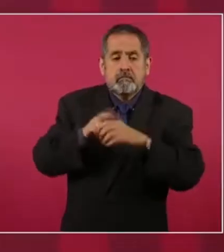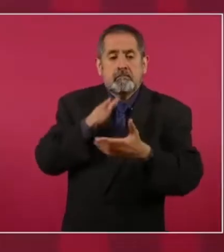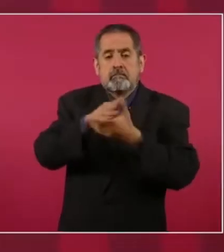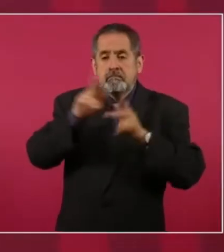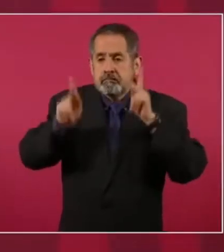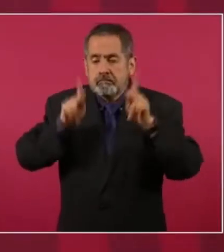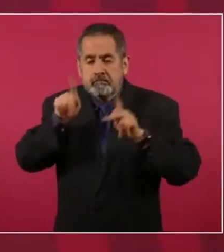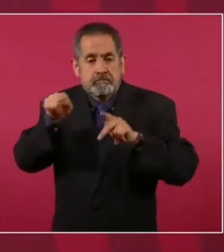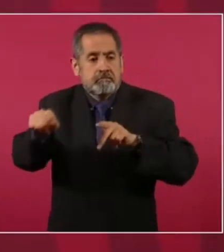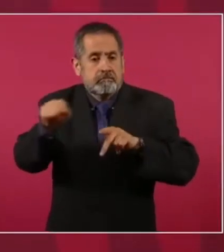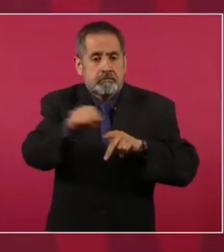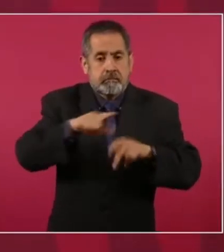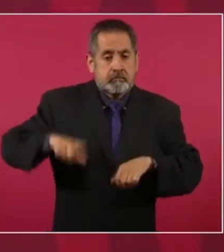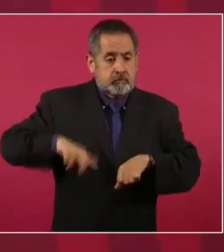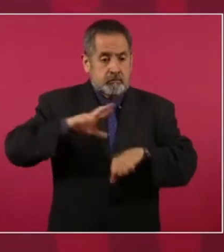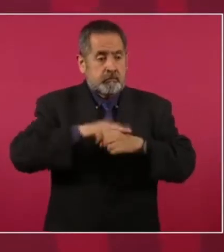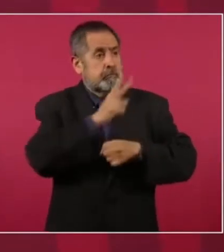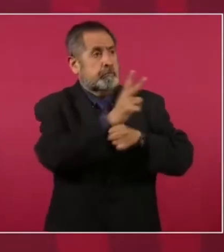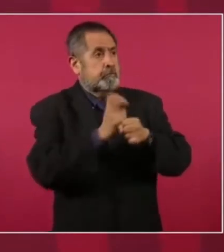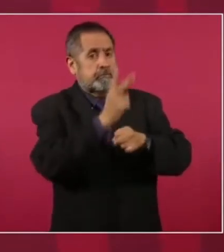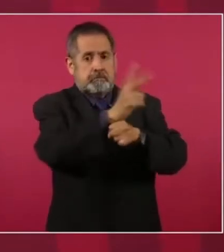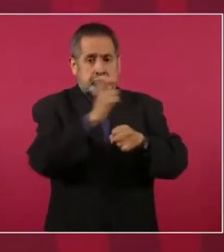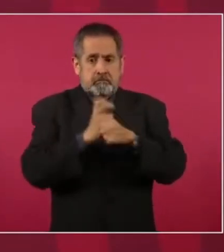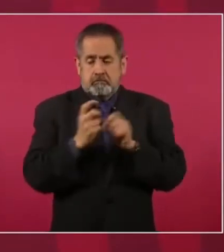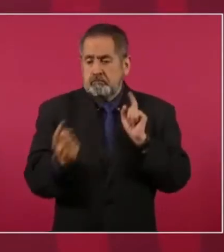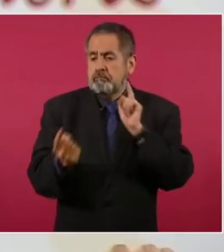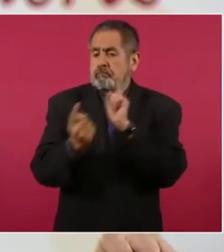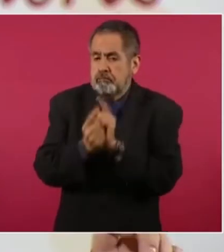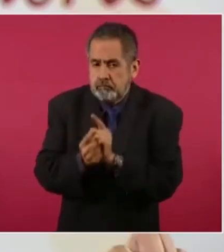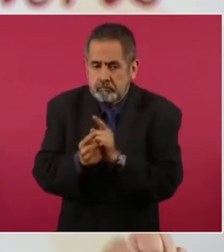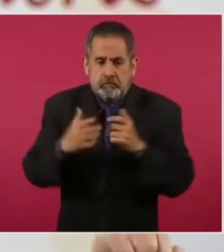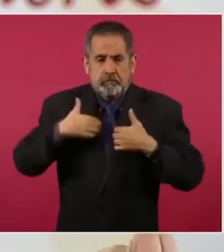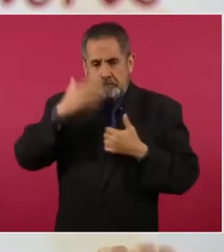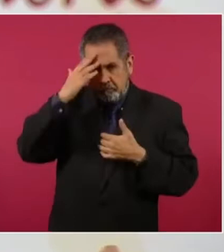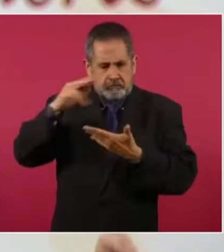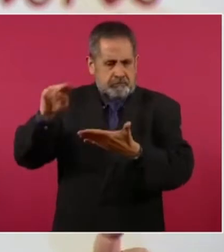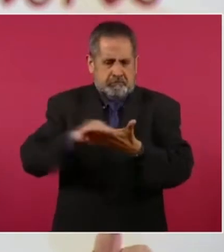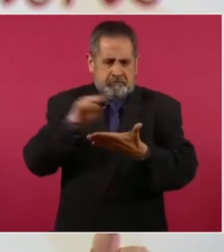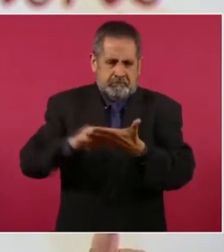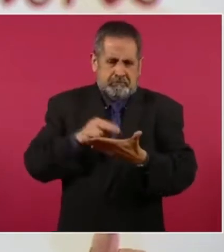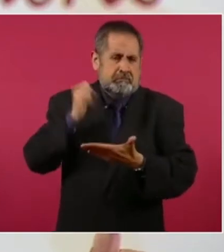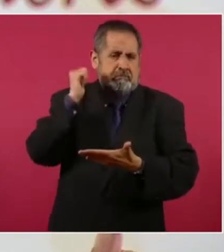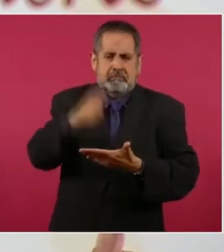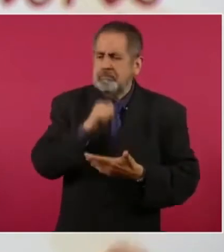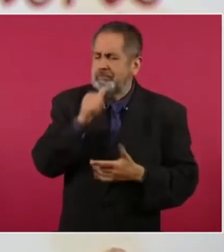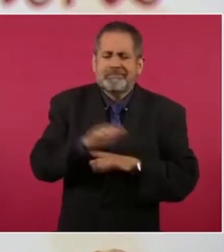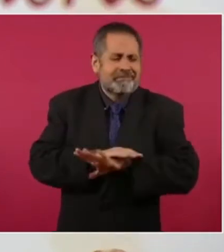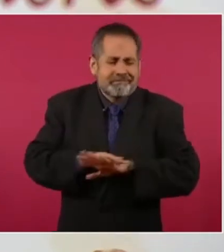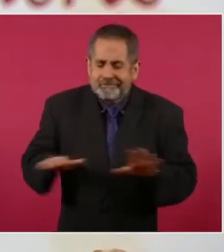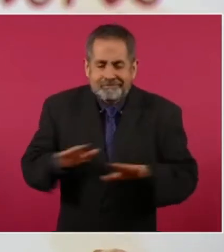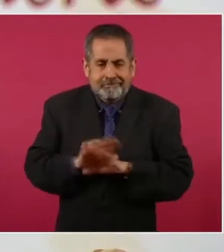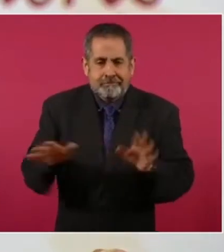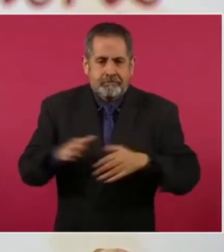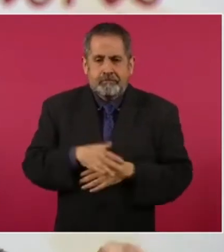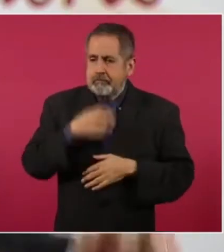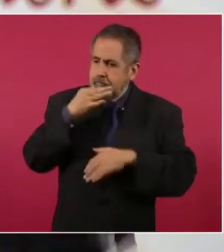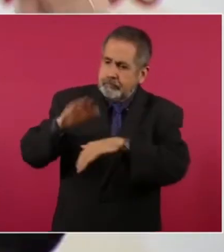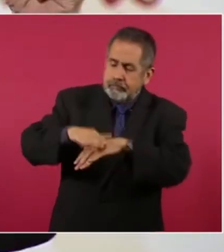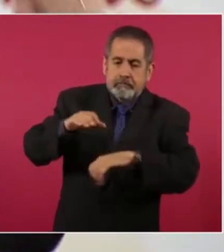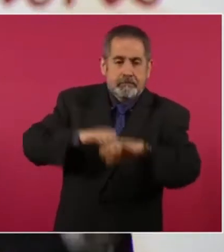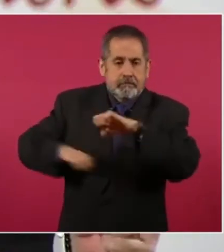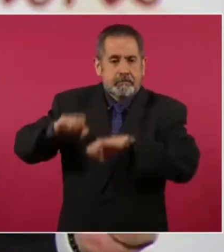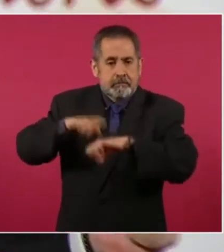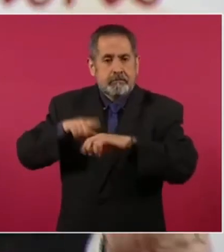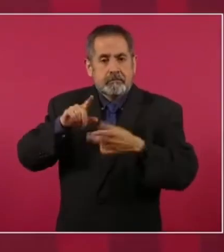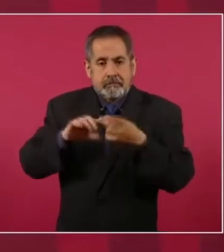agencias a petición del gobernador del estado y hasta donde llega nuestro conocimiento no se ha firmado ningún documento. Ya les hice saber en la embajada